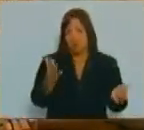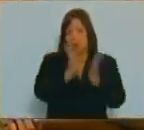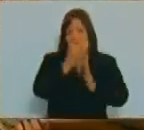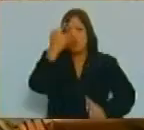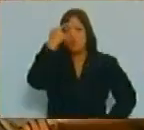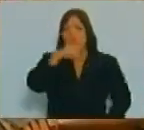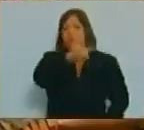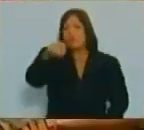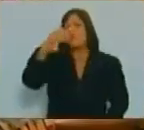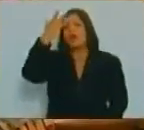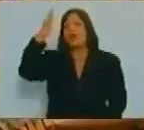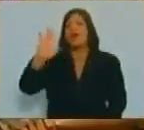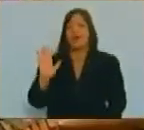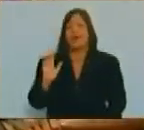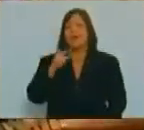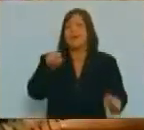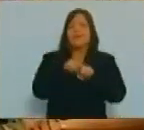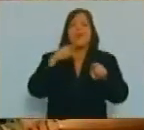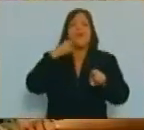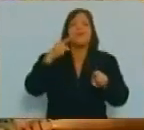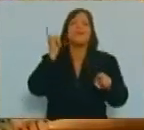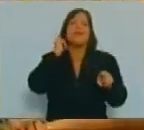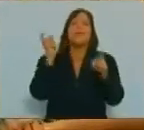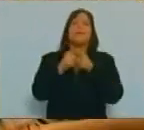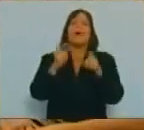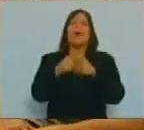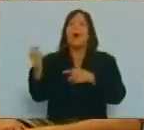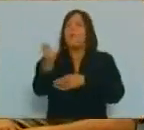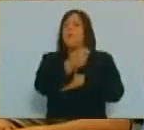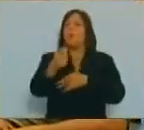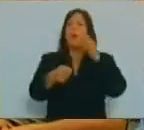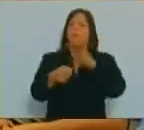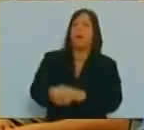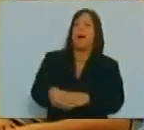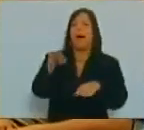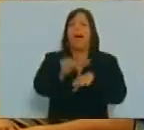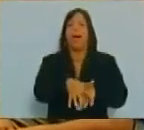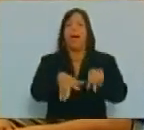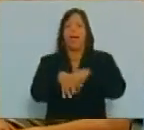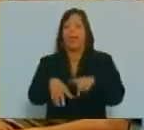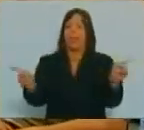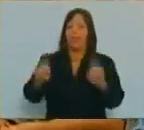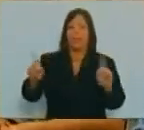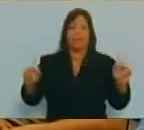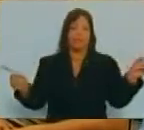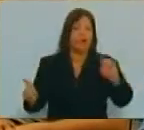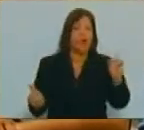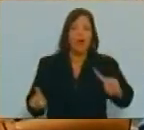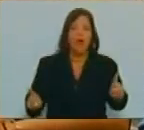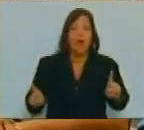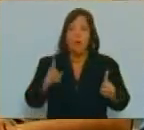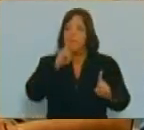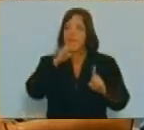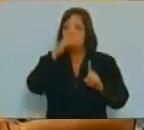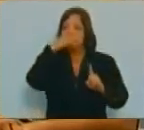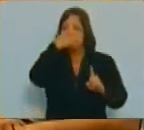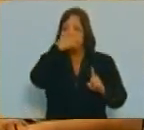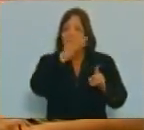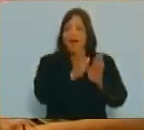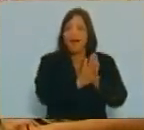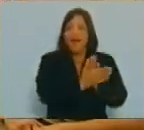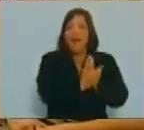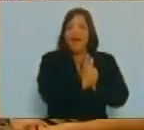creen como dice largo popular que los de menos se pisan la manguera no se la pisa